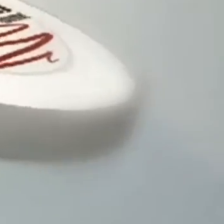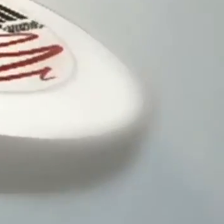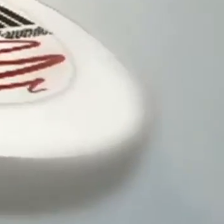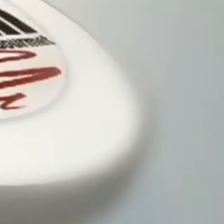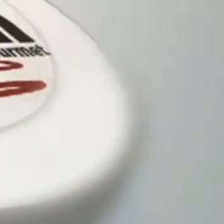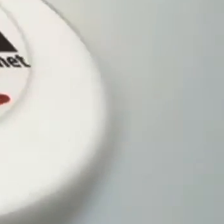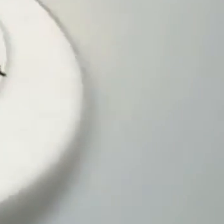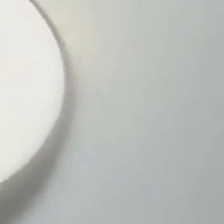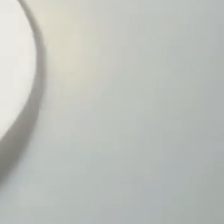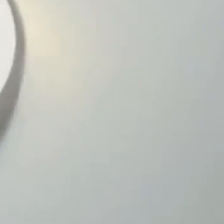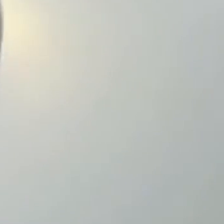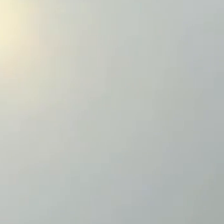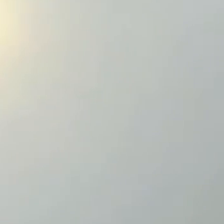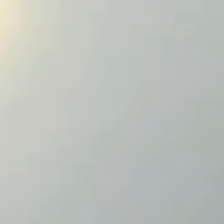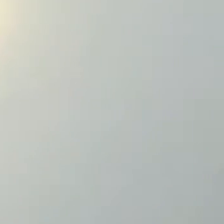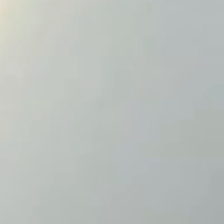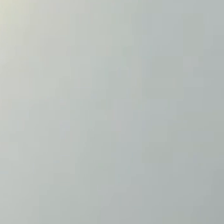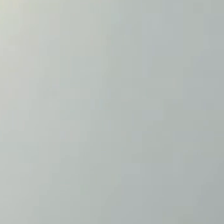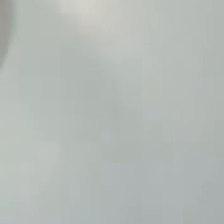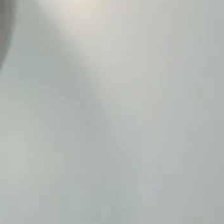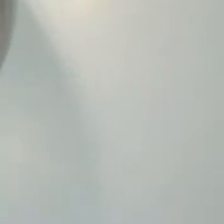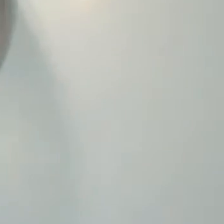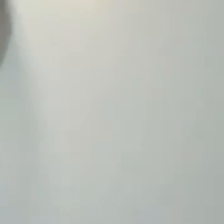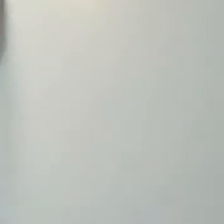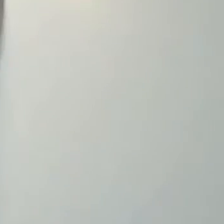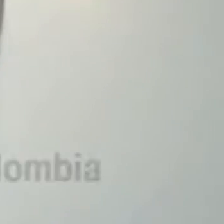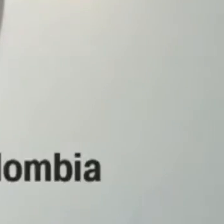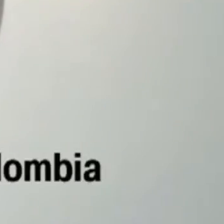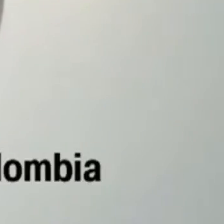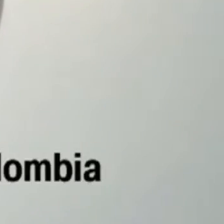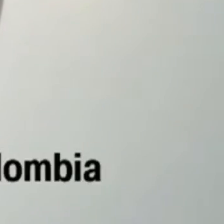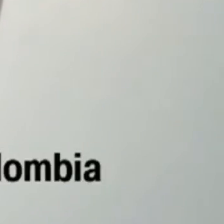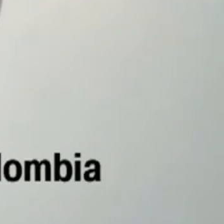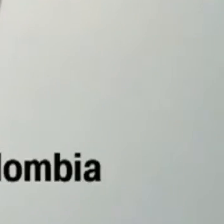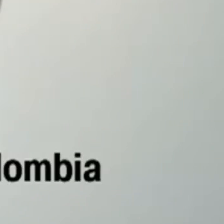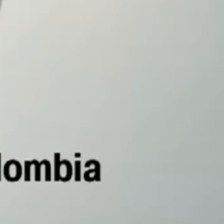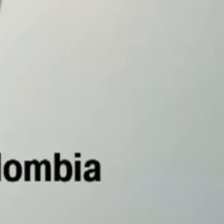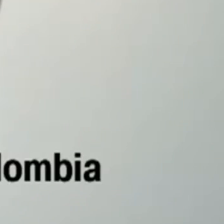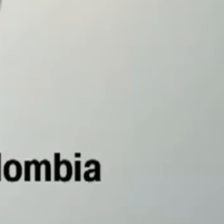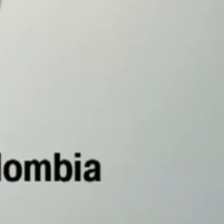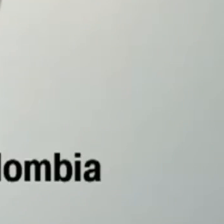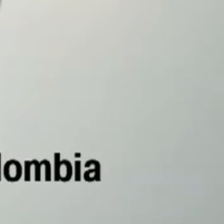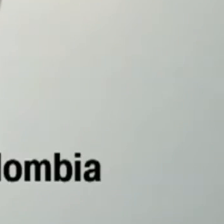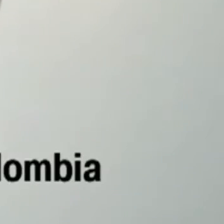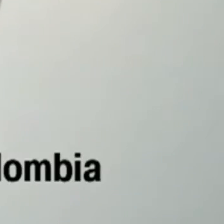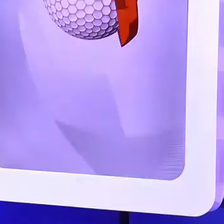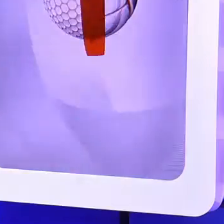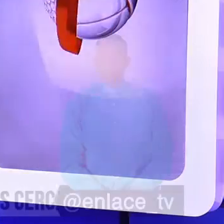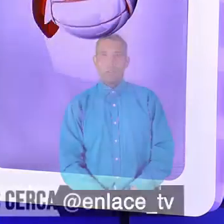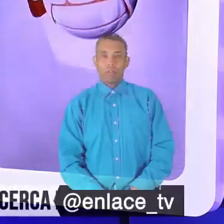de Restaurante El Machín Gourmet, ahora en su nueva sede en el barrio Colombia.